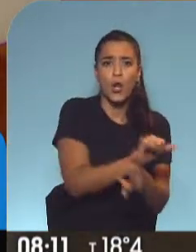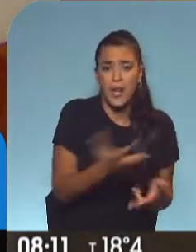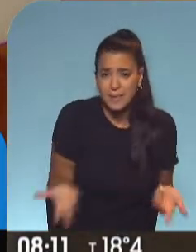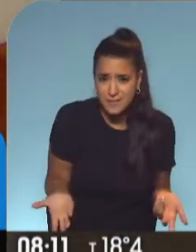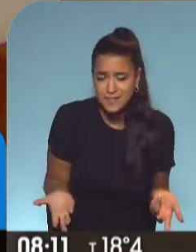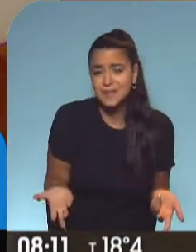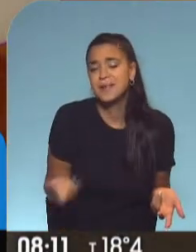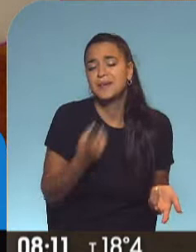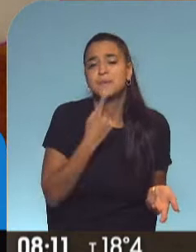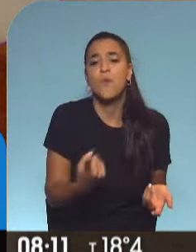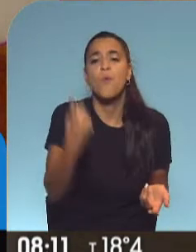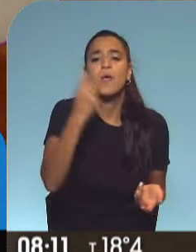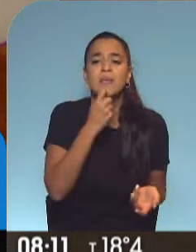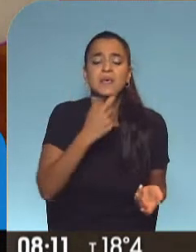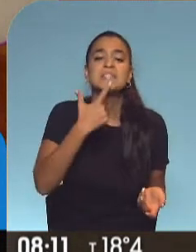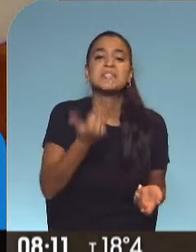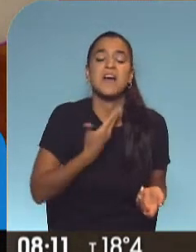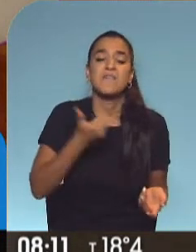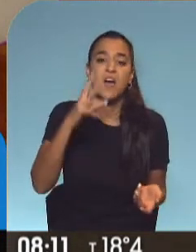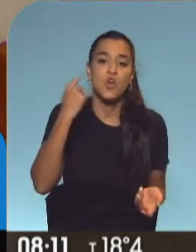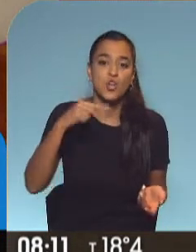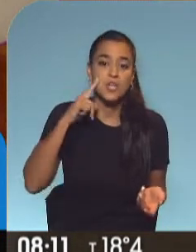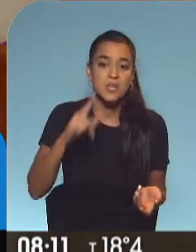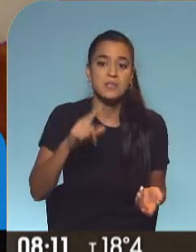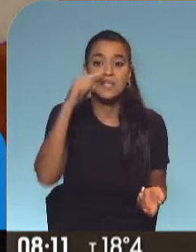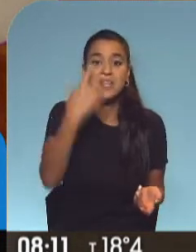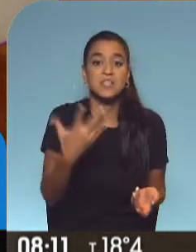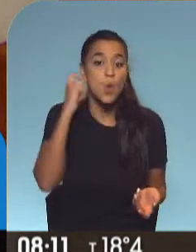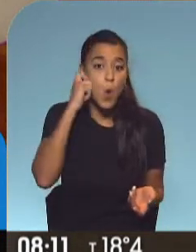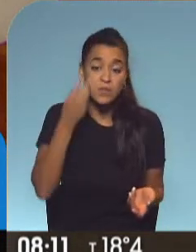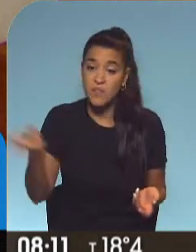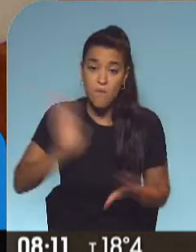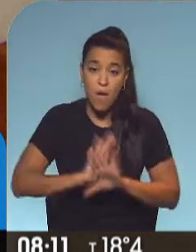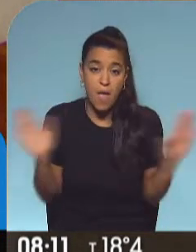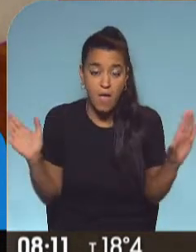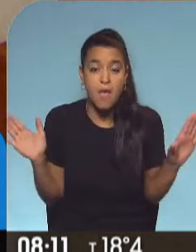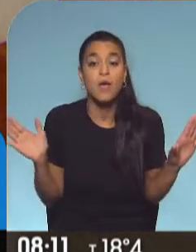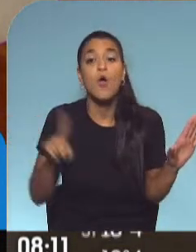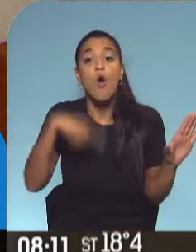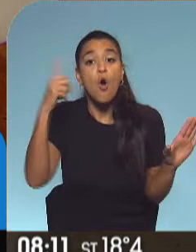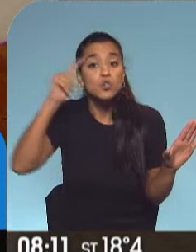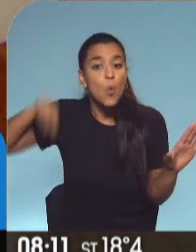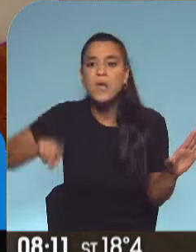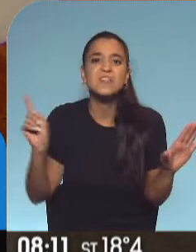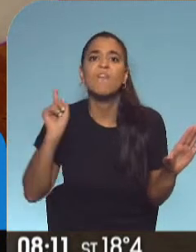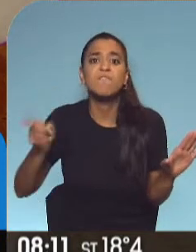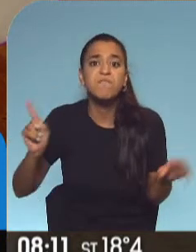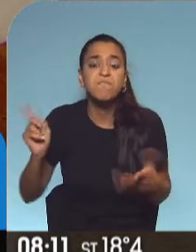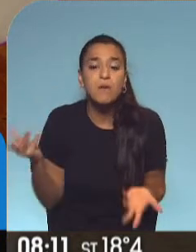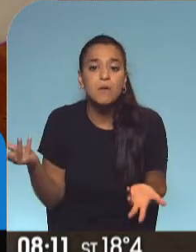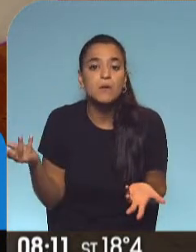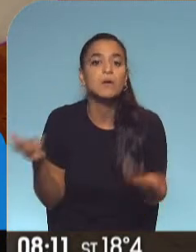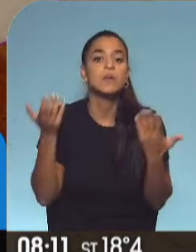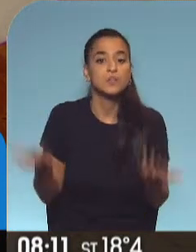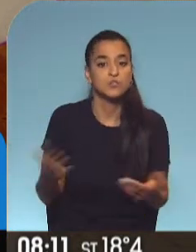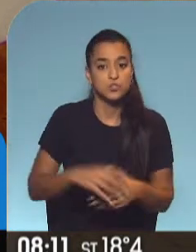ejemplo, para poner un ejemplo, el doctor Zaffaroni cumplió 75 años y se fue. Entonces, y otros jueces no. Entonces, sí, estas